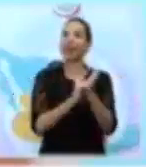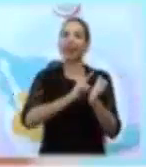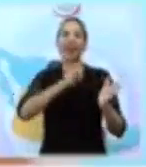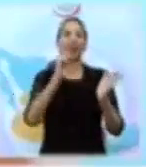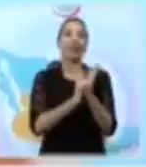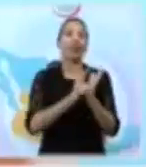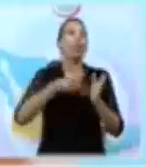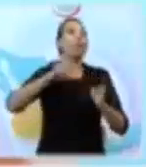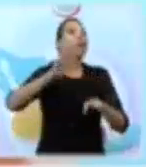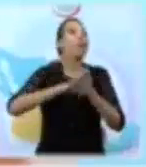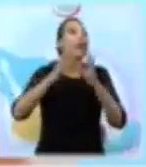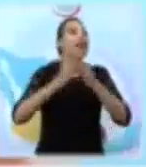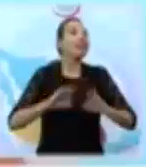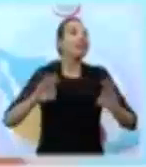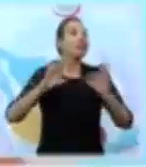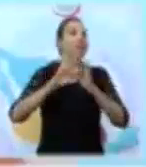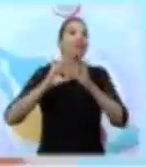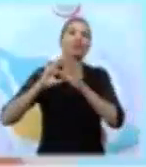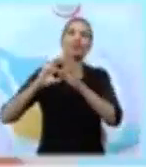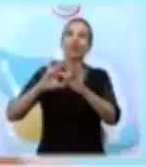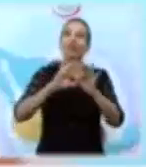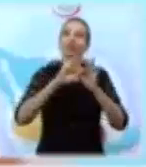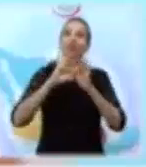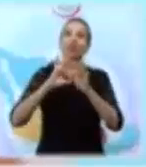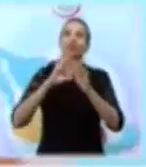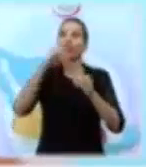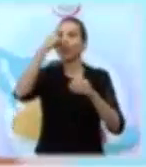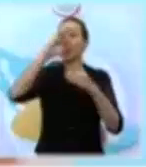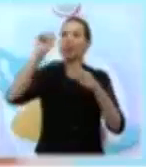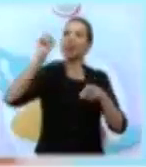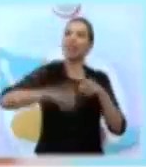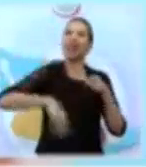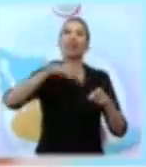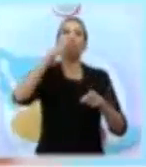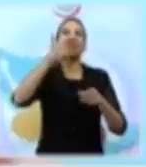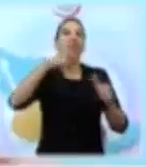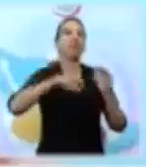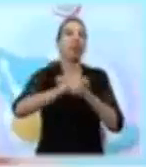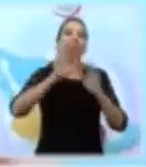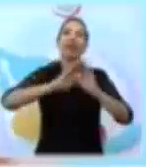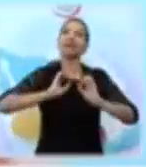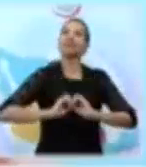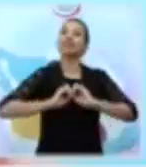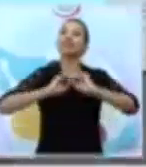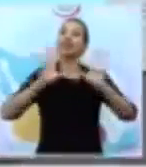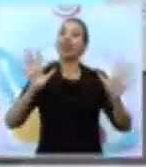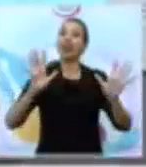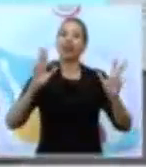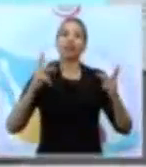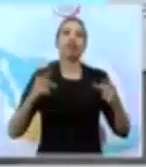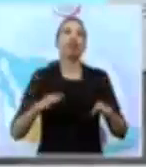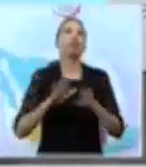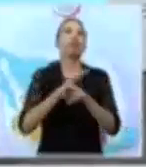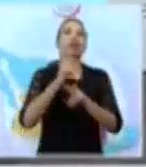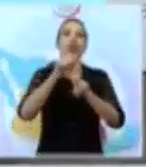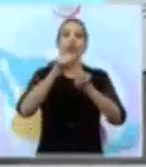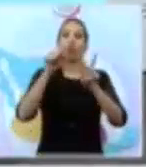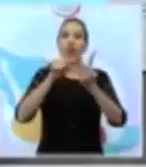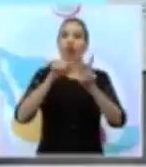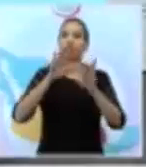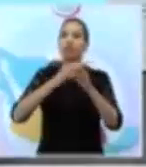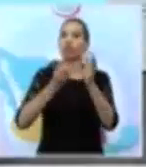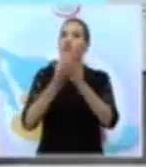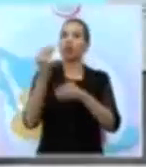pero sobre todo con 2: sistema anticorrupción y transparencia, y con 2